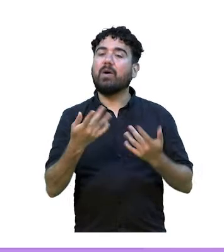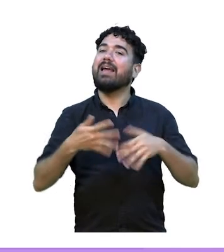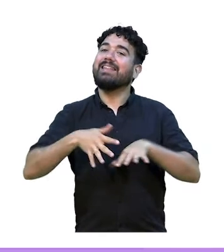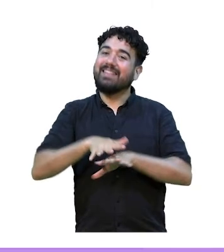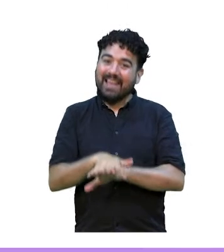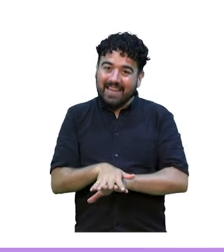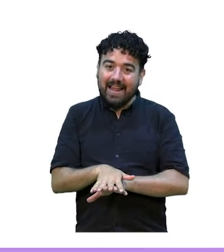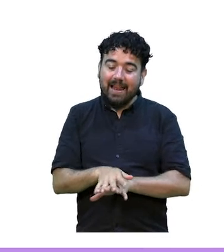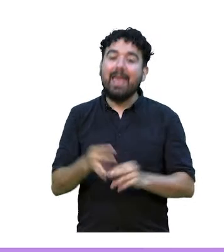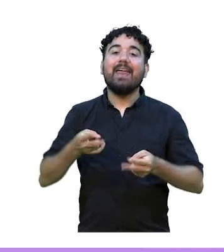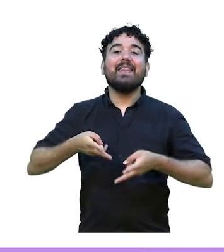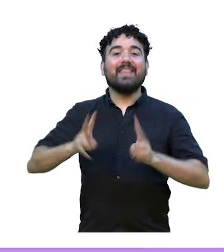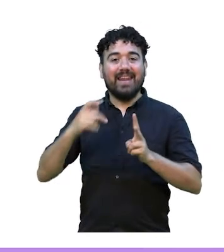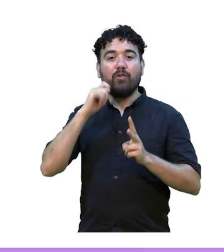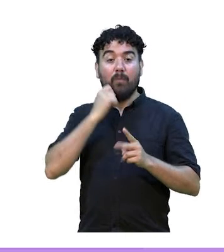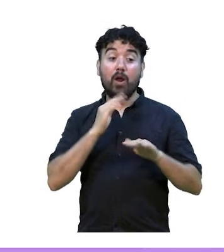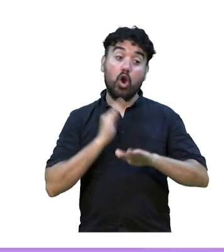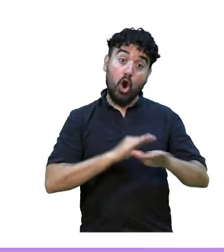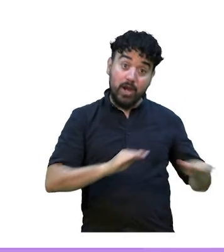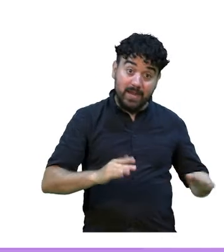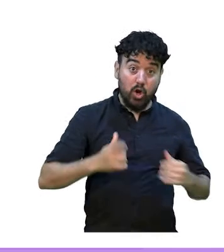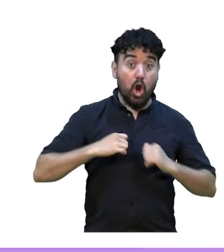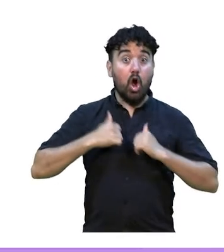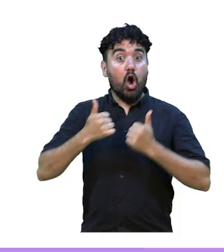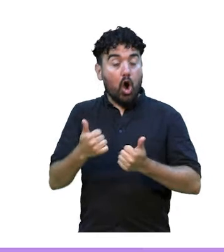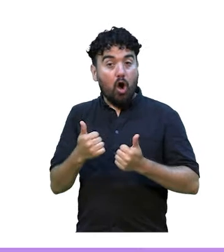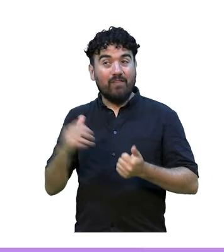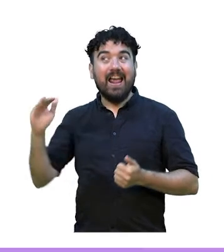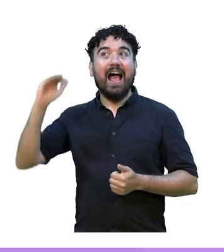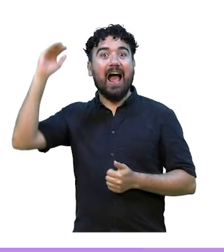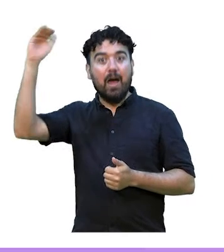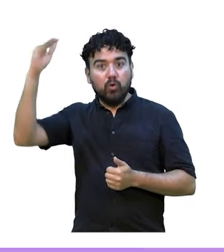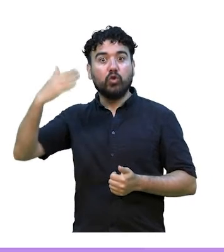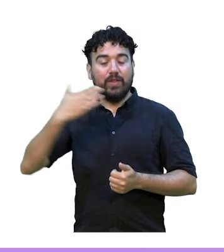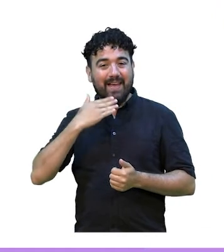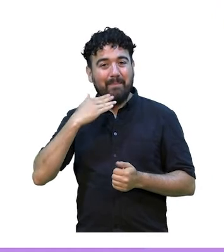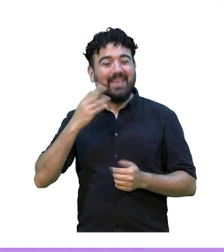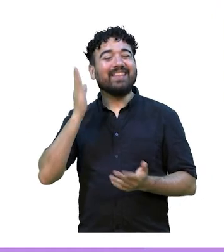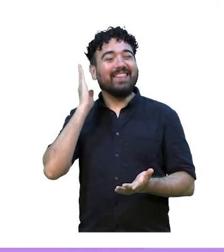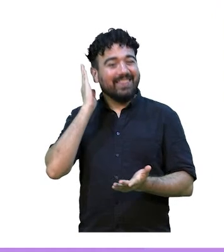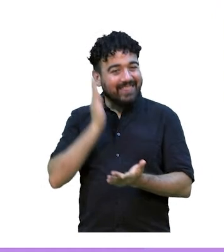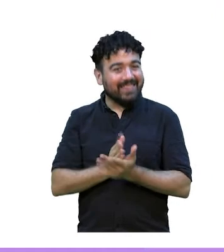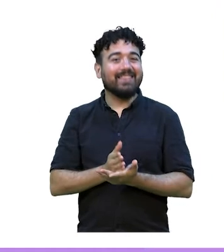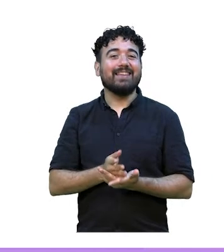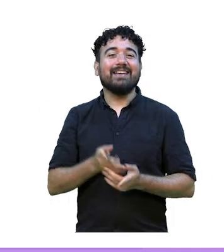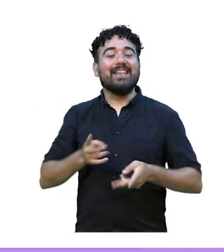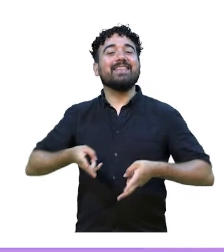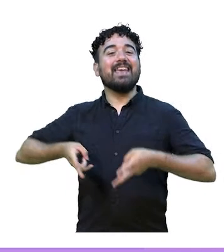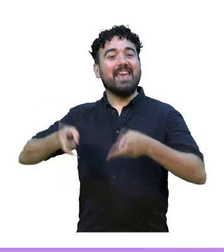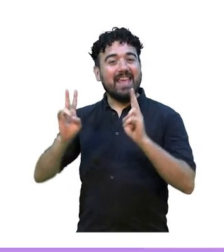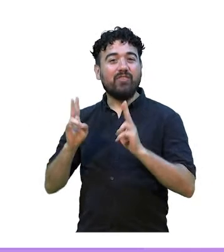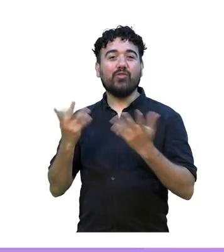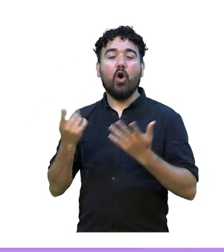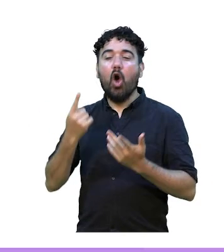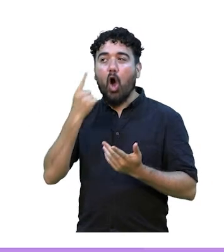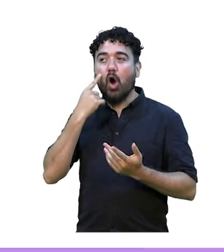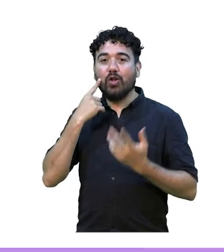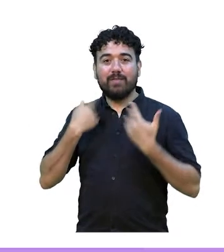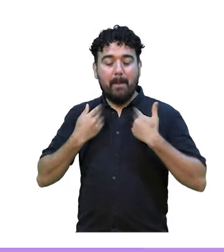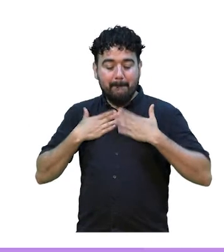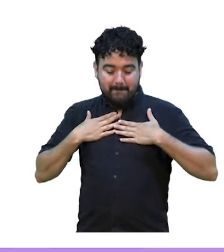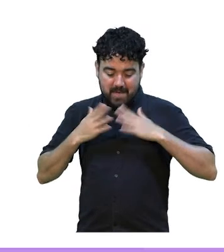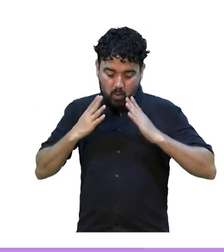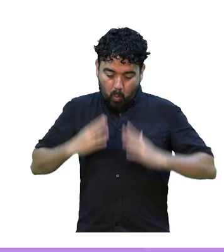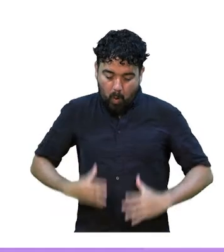educación sexual integral es un derecho humano. Las niñeces, las juventudes y las personas adultas también tienen derecho